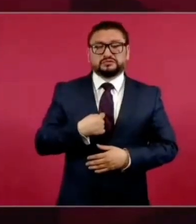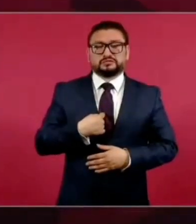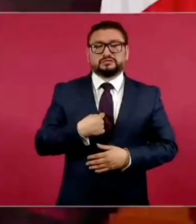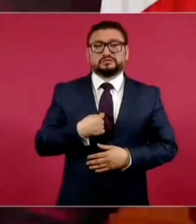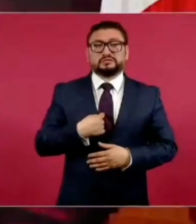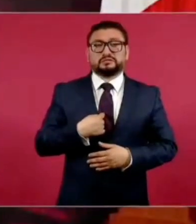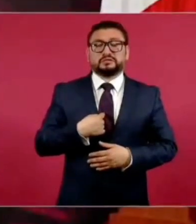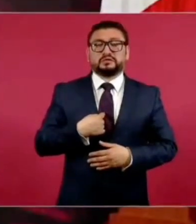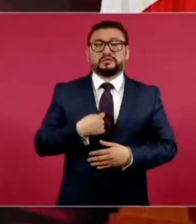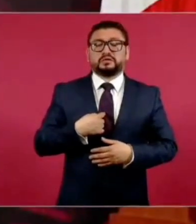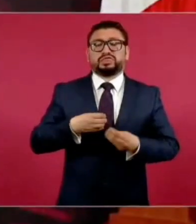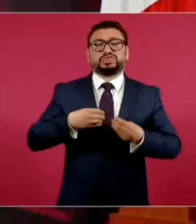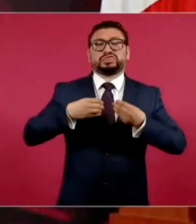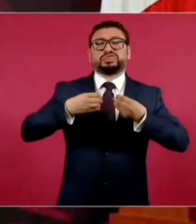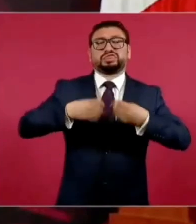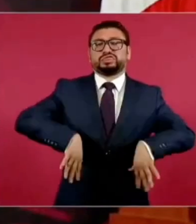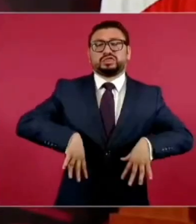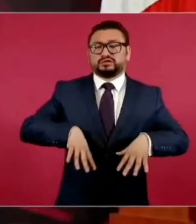a rendir